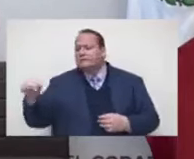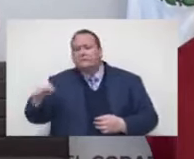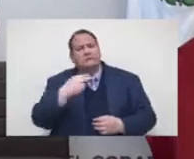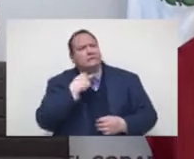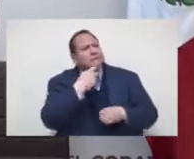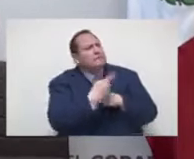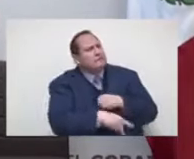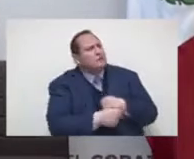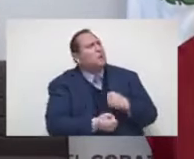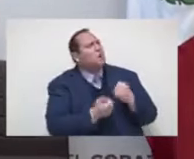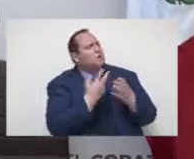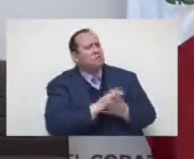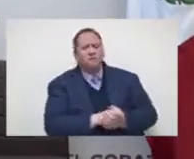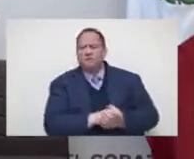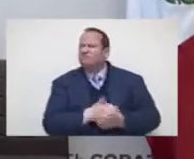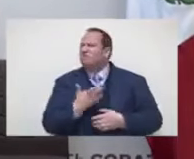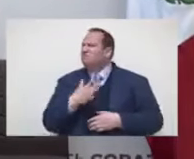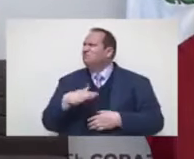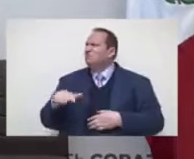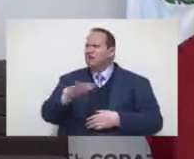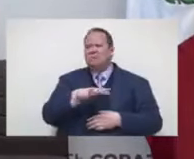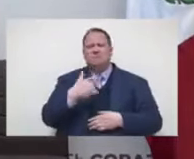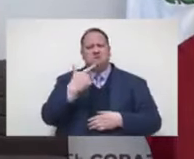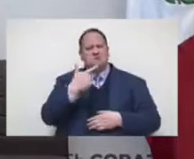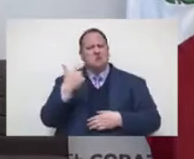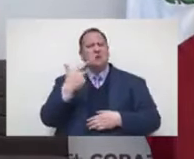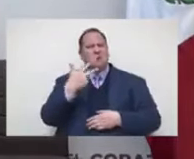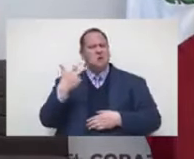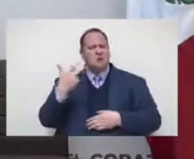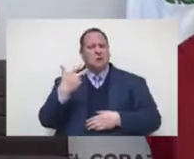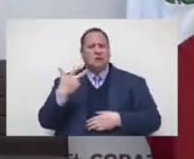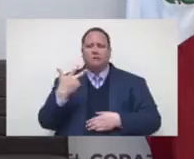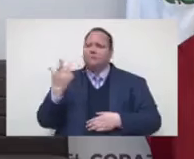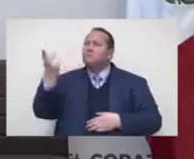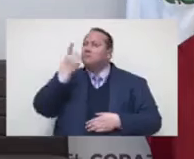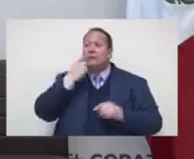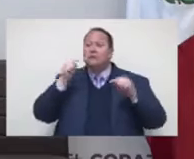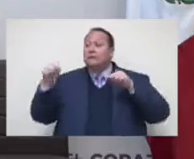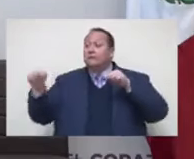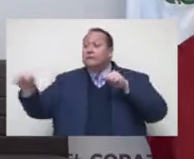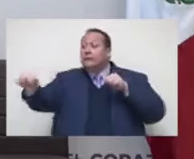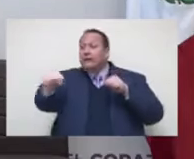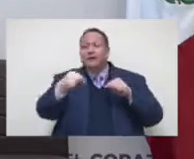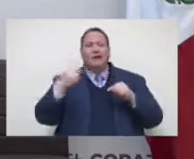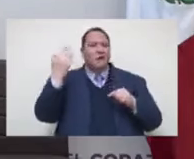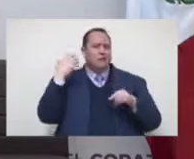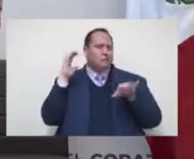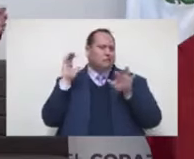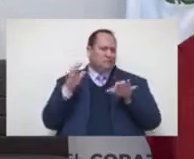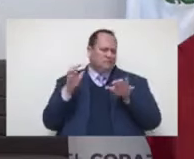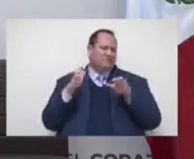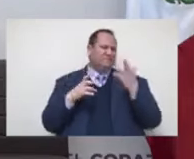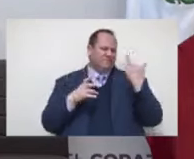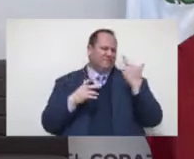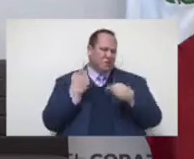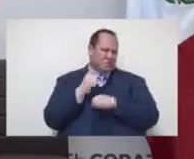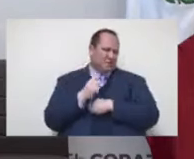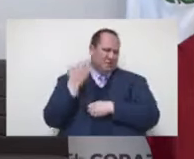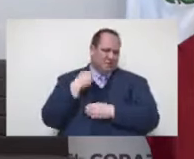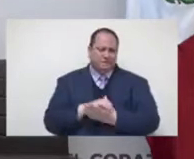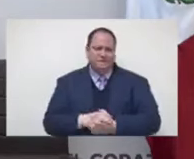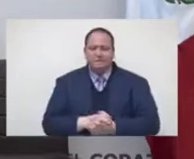Llegamos alrededor de entre 700 y 800 reportes, más o menos, en unas lluvias como las de la semana